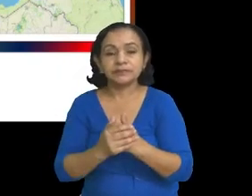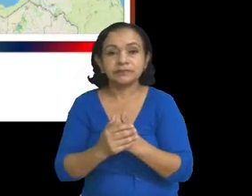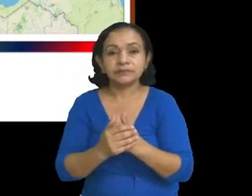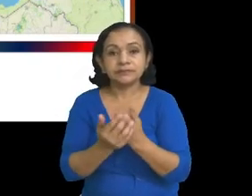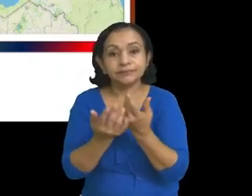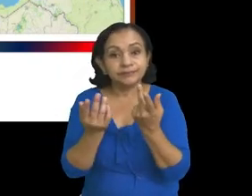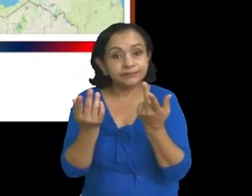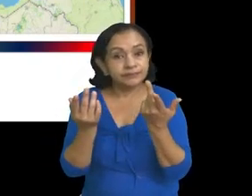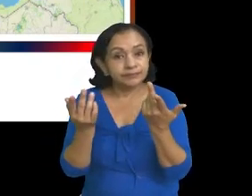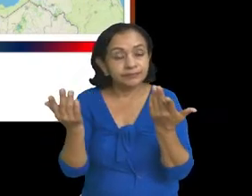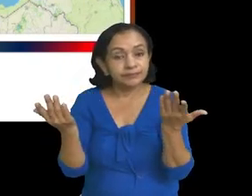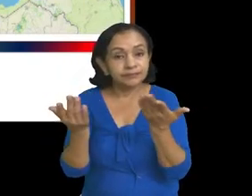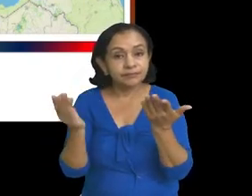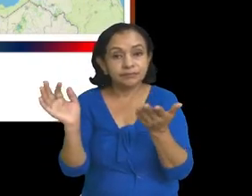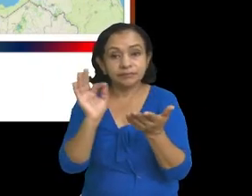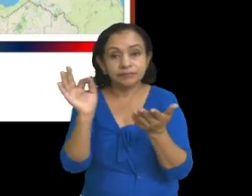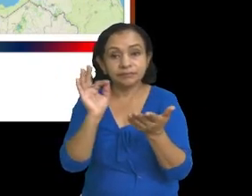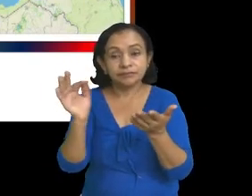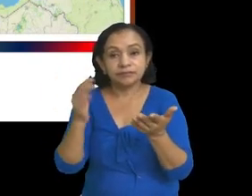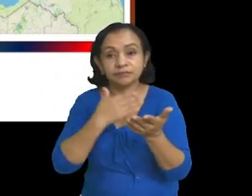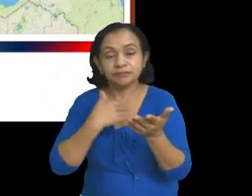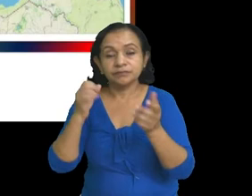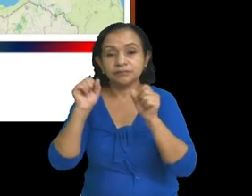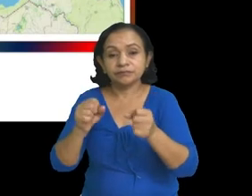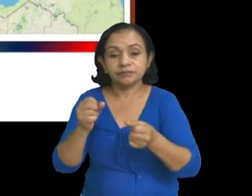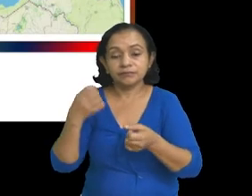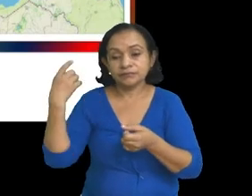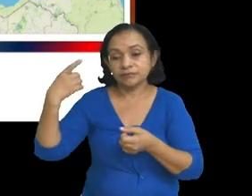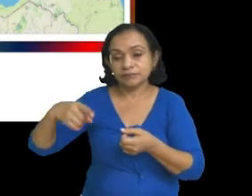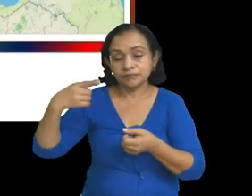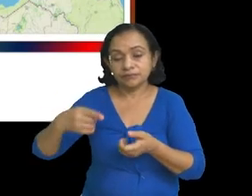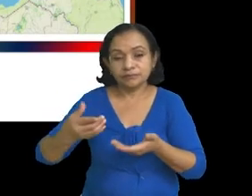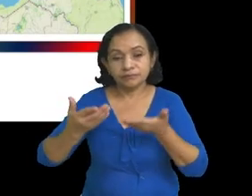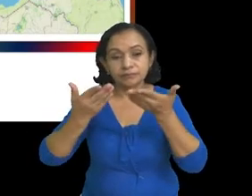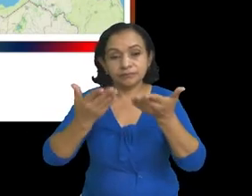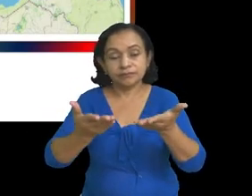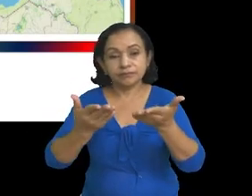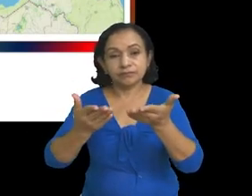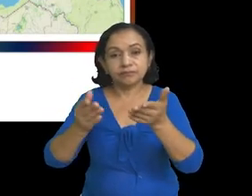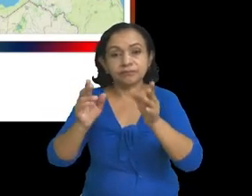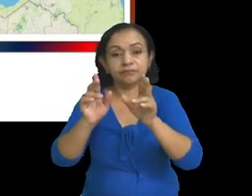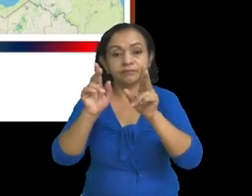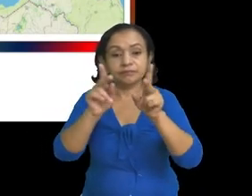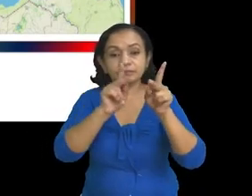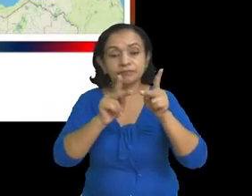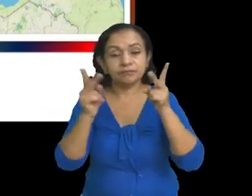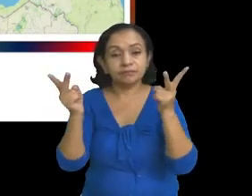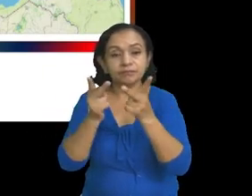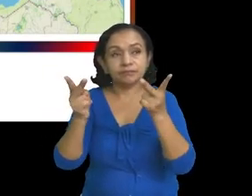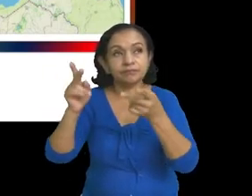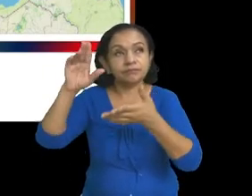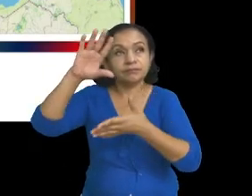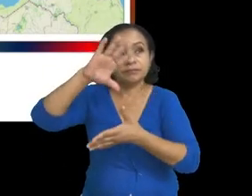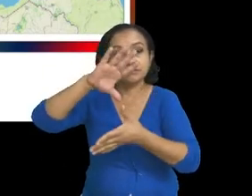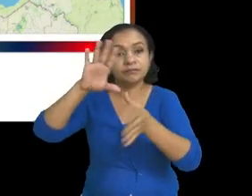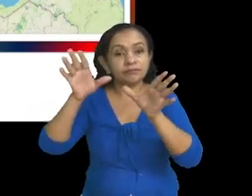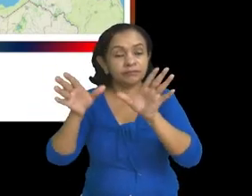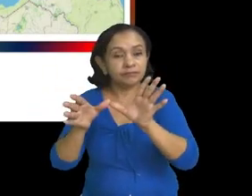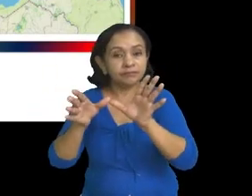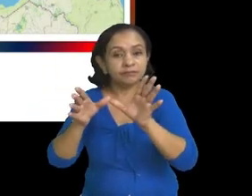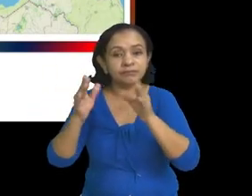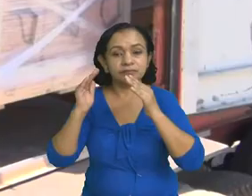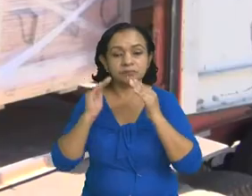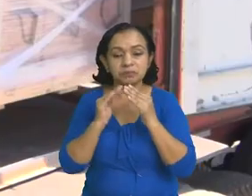pero es la única manera que se le puede restituir el derecho a la energía eléctrica a la población de la costa Caribe por ser tan